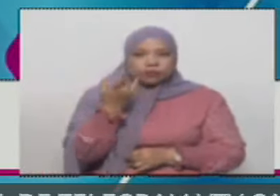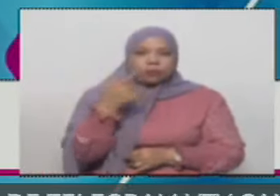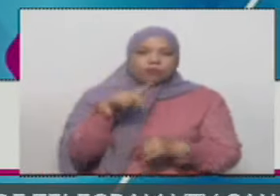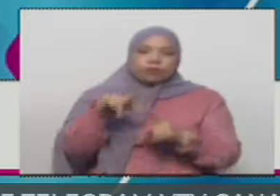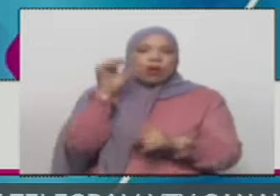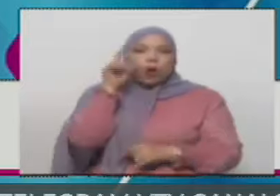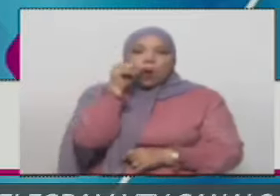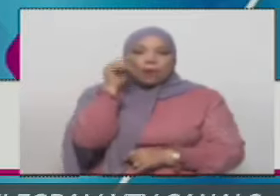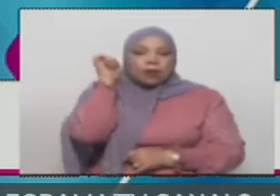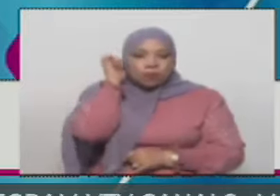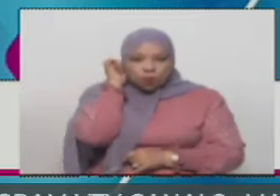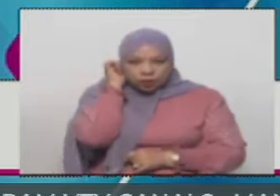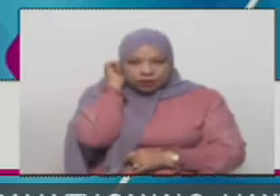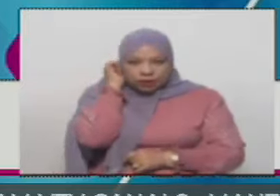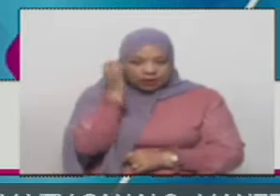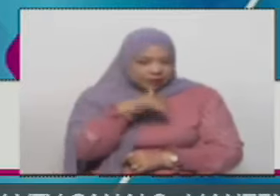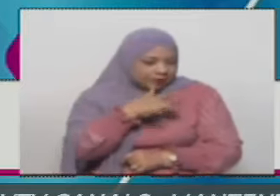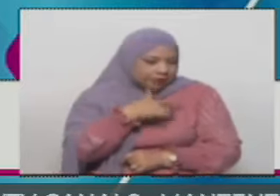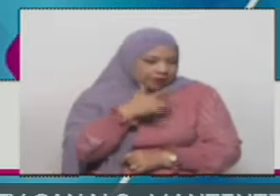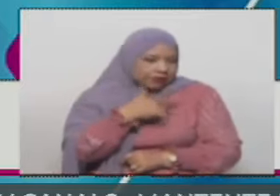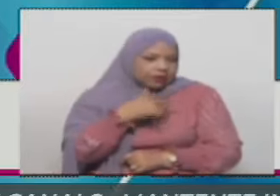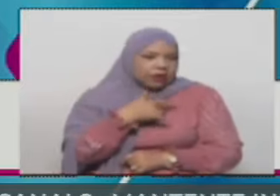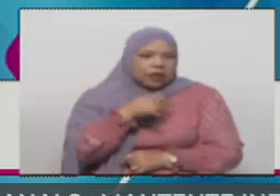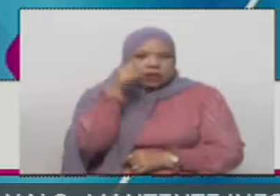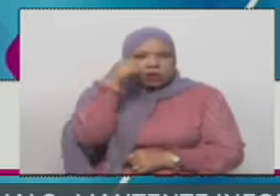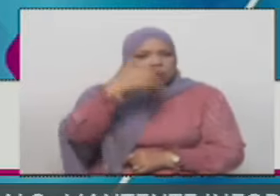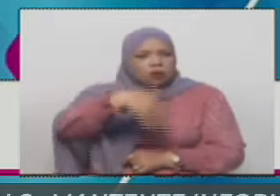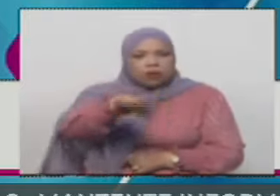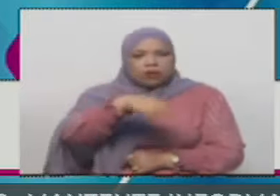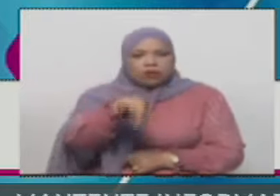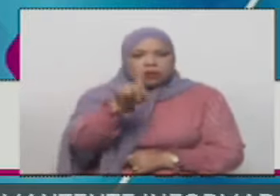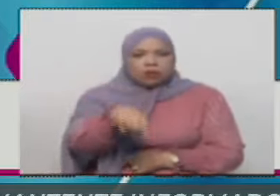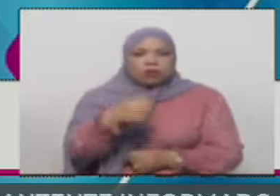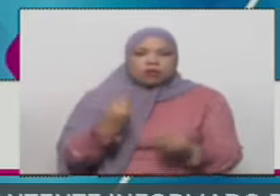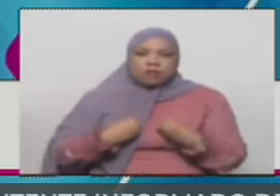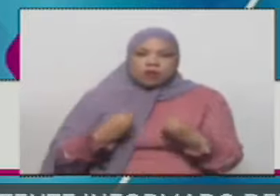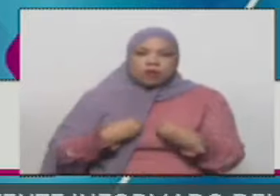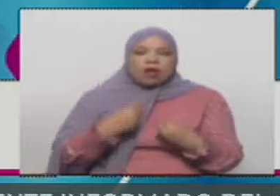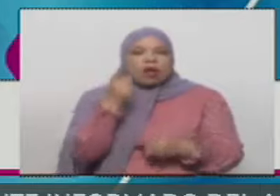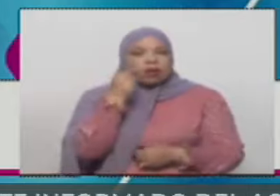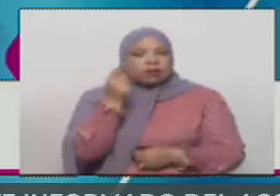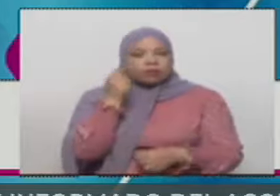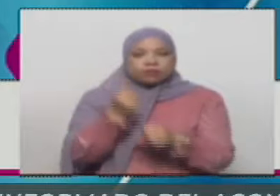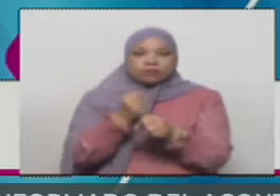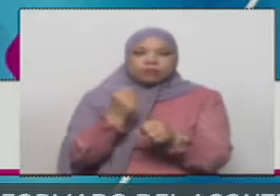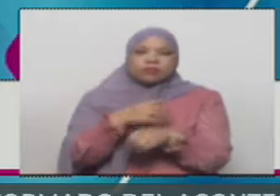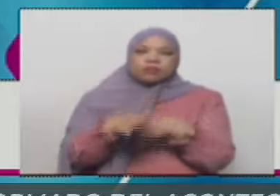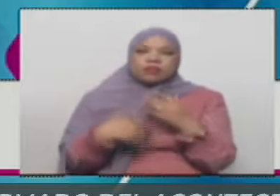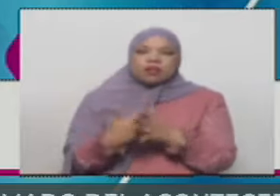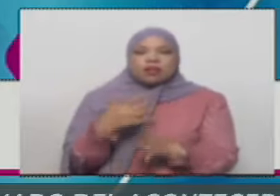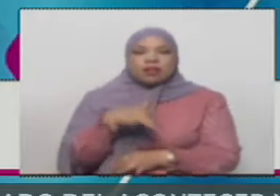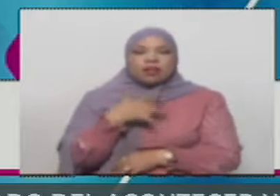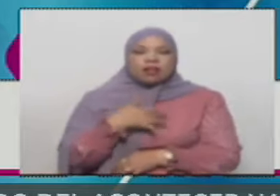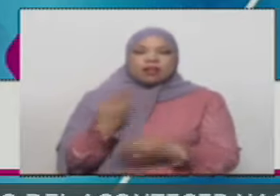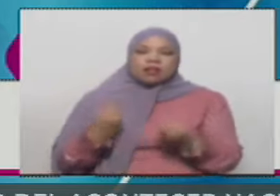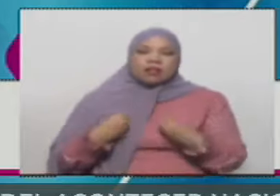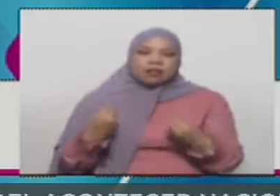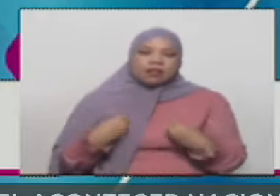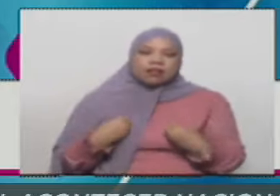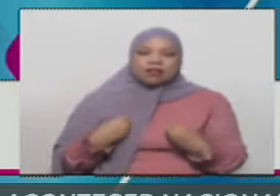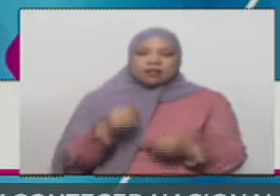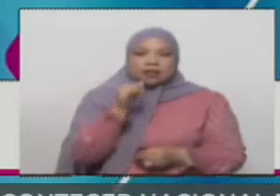mujeres sienten que al mantener viva esa tradición están dándole sentido a sus vidas. Sin